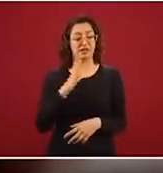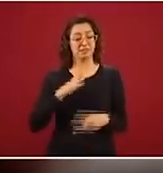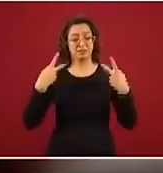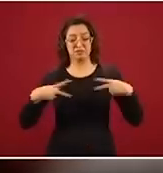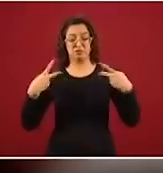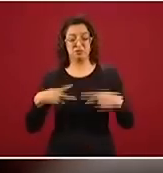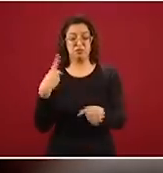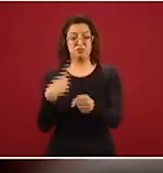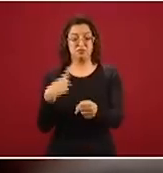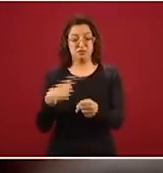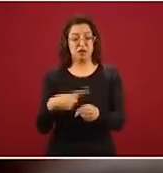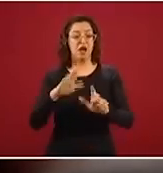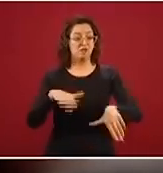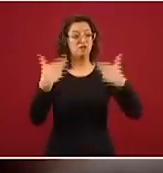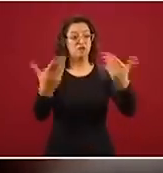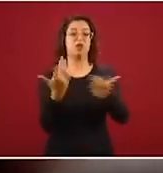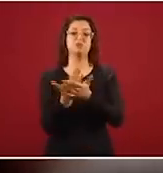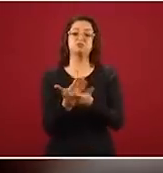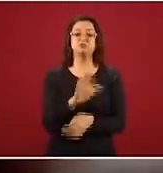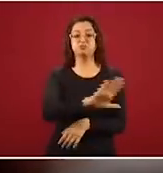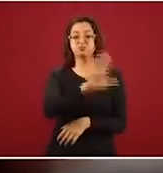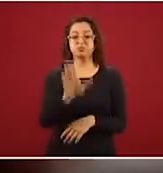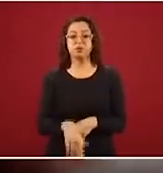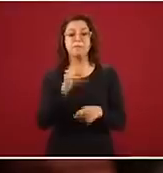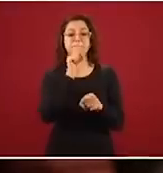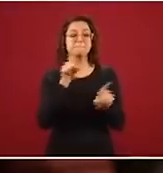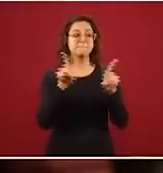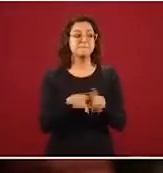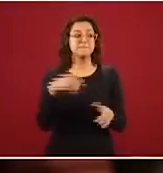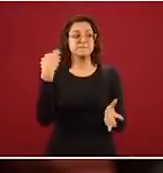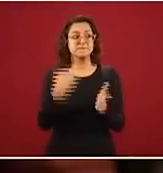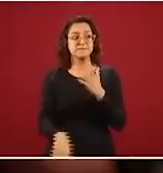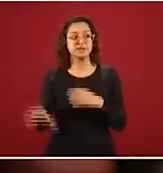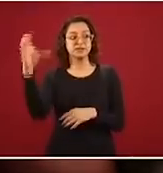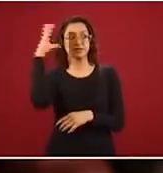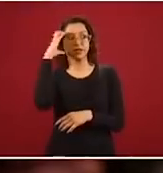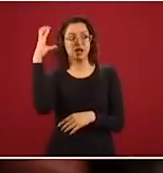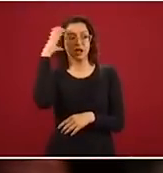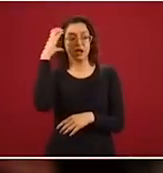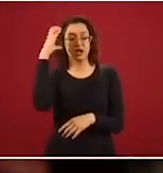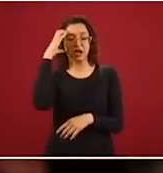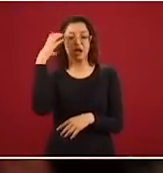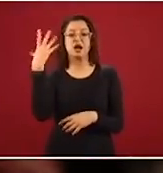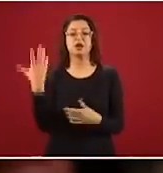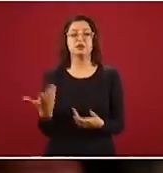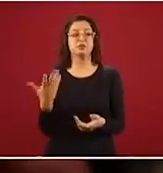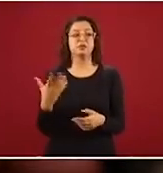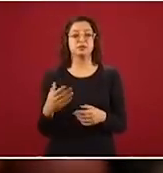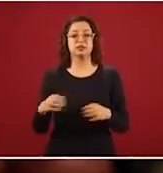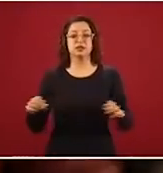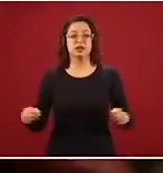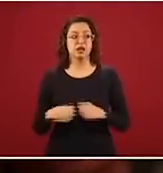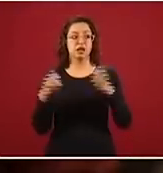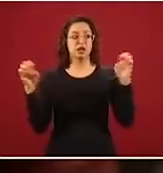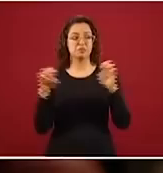que mueren en las salas de espera. También falta de camas para enfermos en urgencias y sumamos